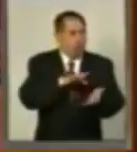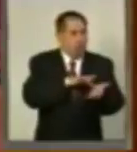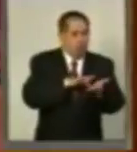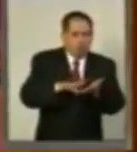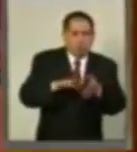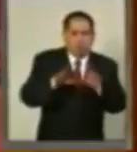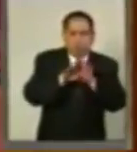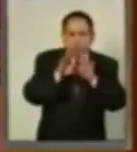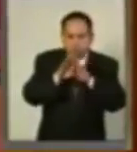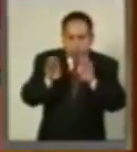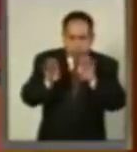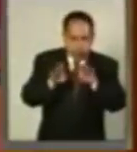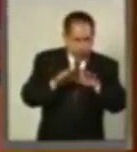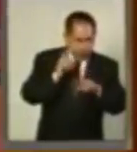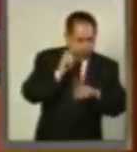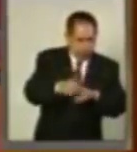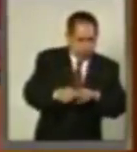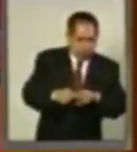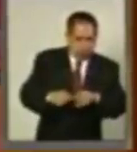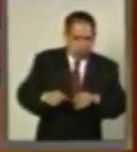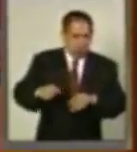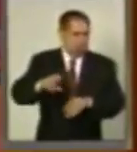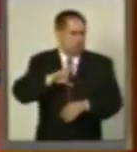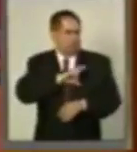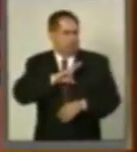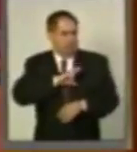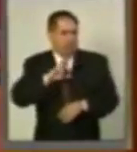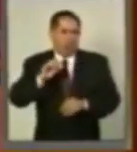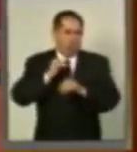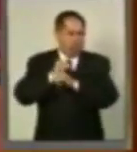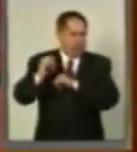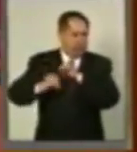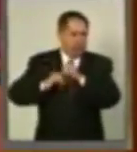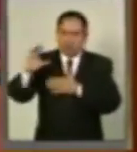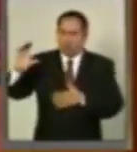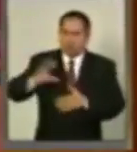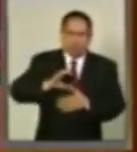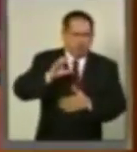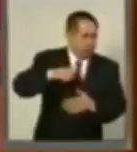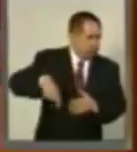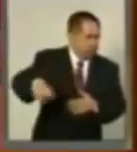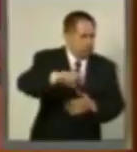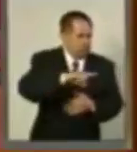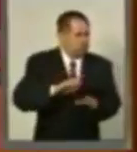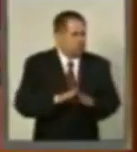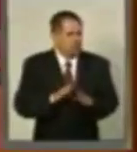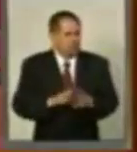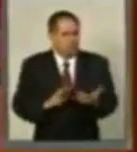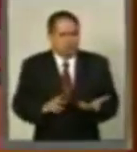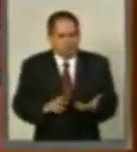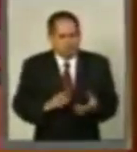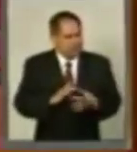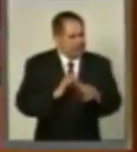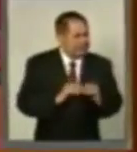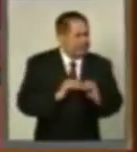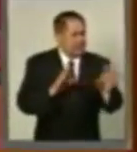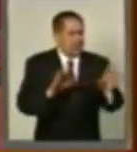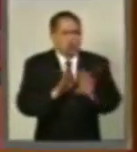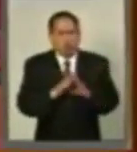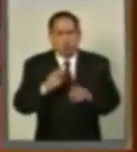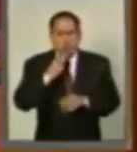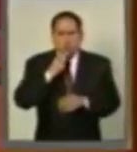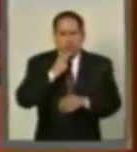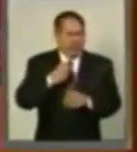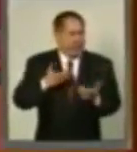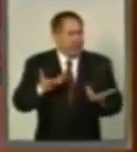se le ha dado por parte del sector privado a los damnificados, que nos pudiera usted decir qué uso le